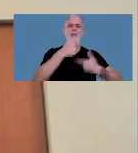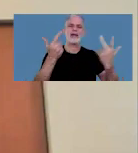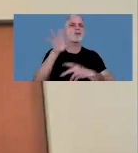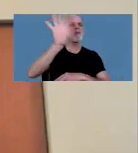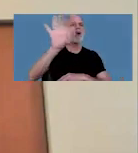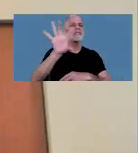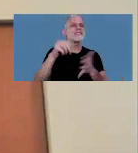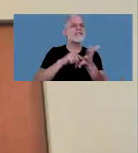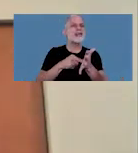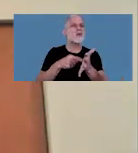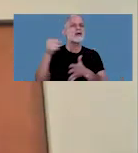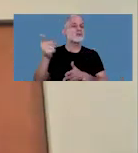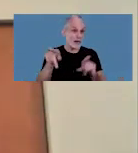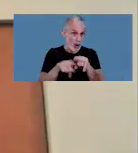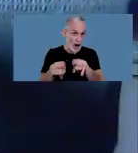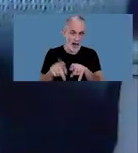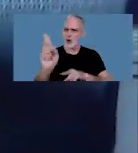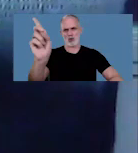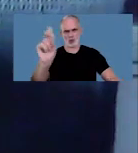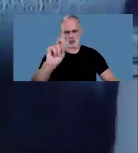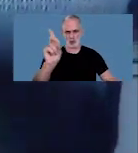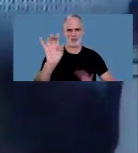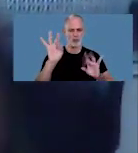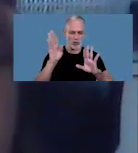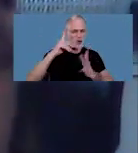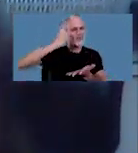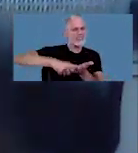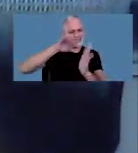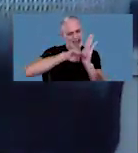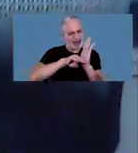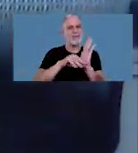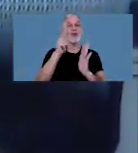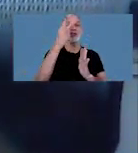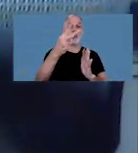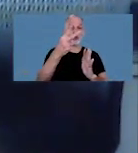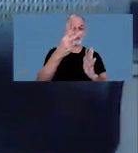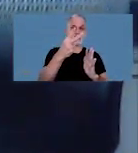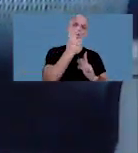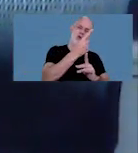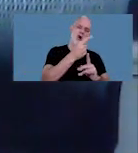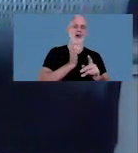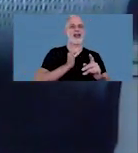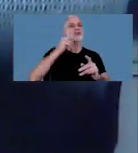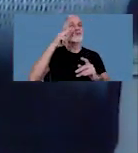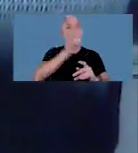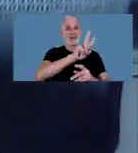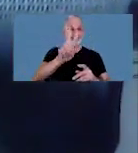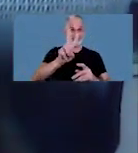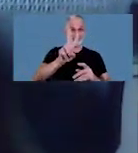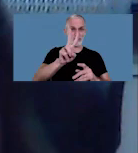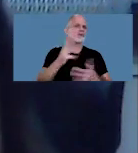Buenos Aires también es igual? No. El dictamen 1 del 2022